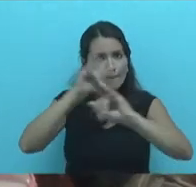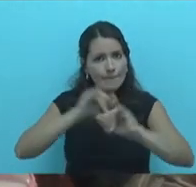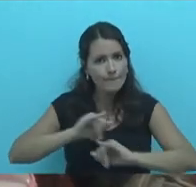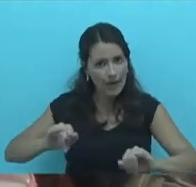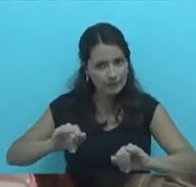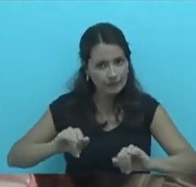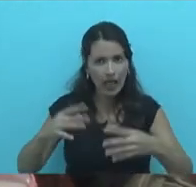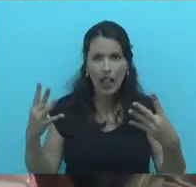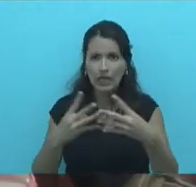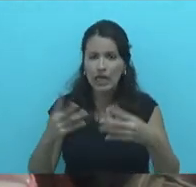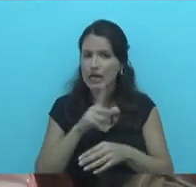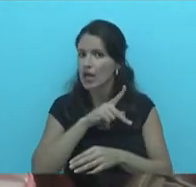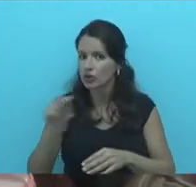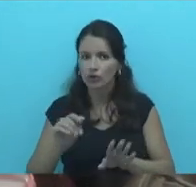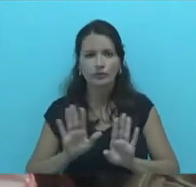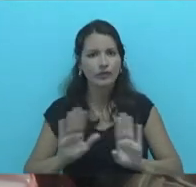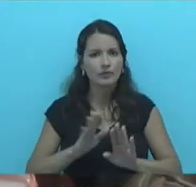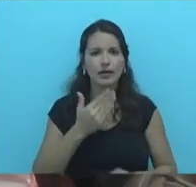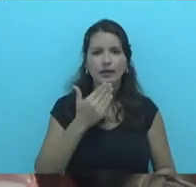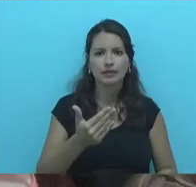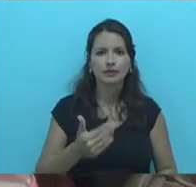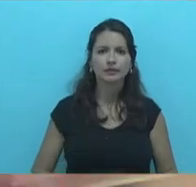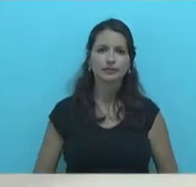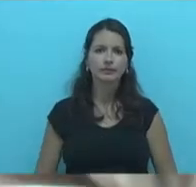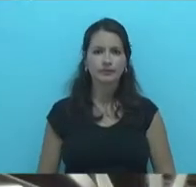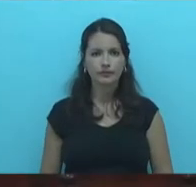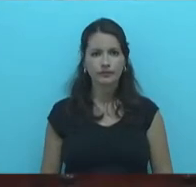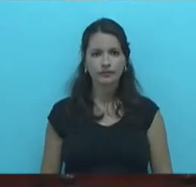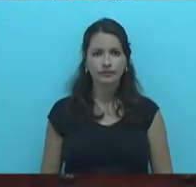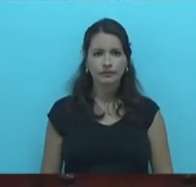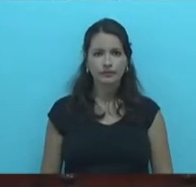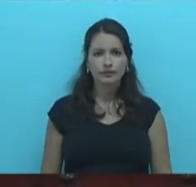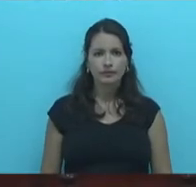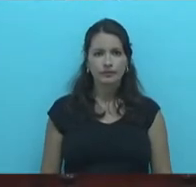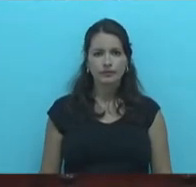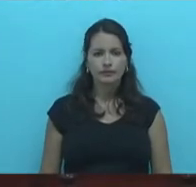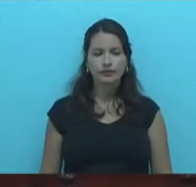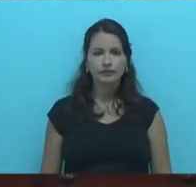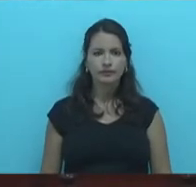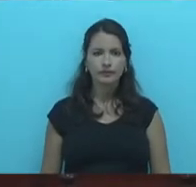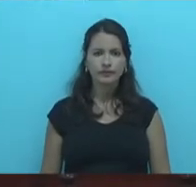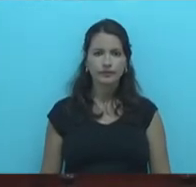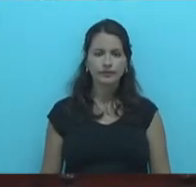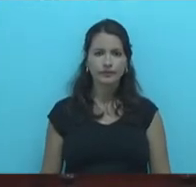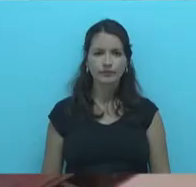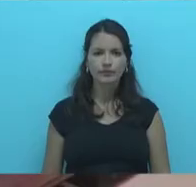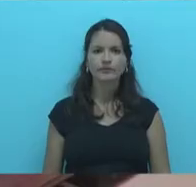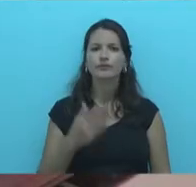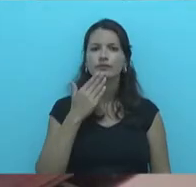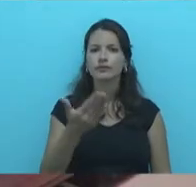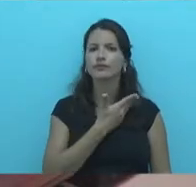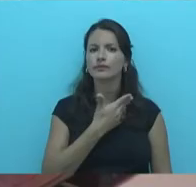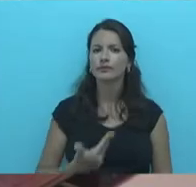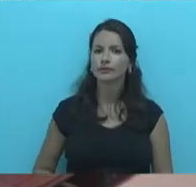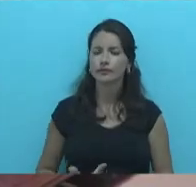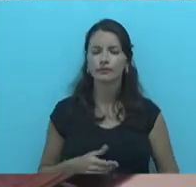no de guerra. Gracias. Gracias, diputado. Diputada Gutiérrez, tiene usted la palabra. Gracias, señor presidente. Yo quería